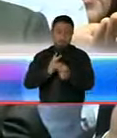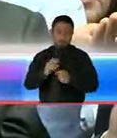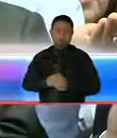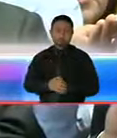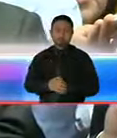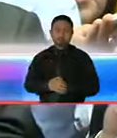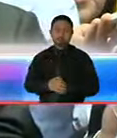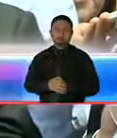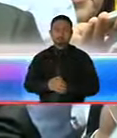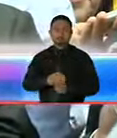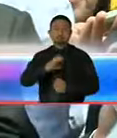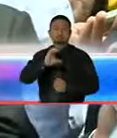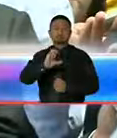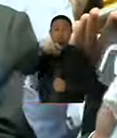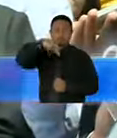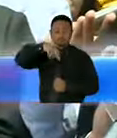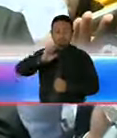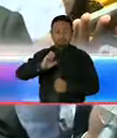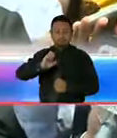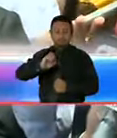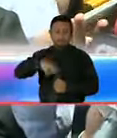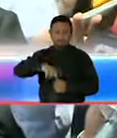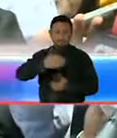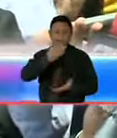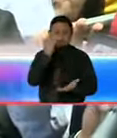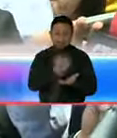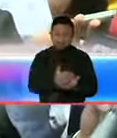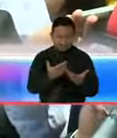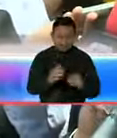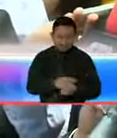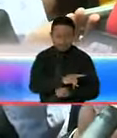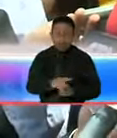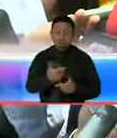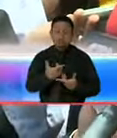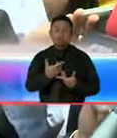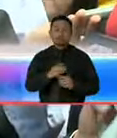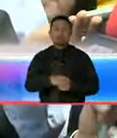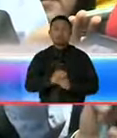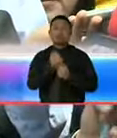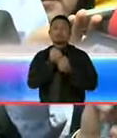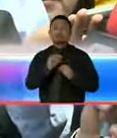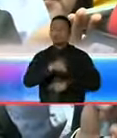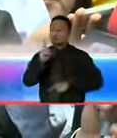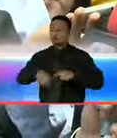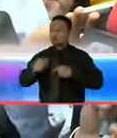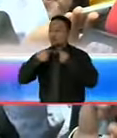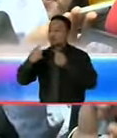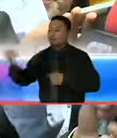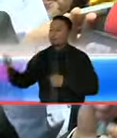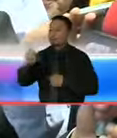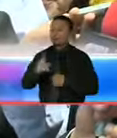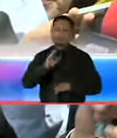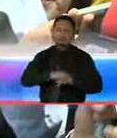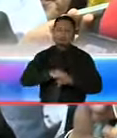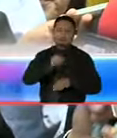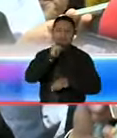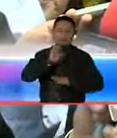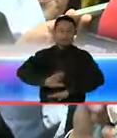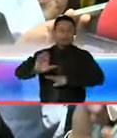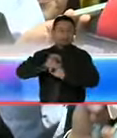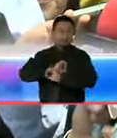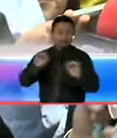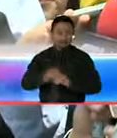Nacional Electoral deje de argumentar que le es imposible convocarme a principalizarme por falta de posesión. Es decir,